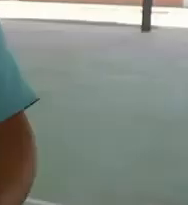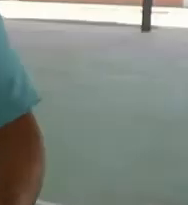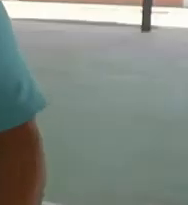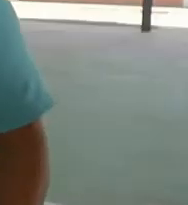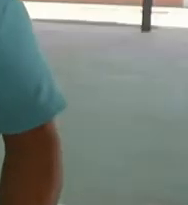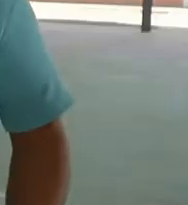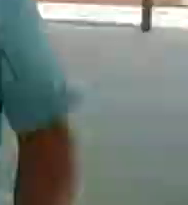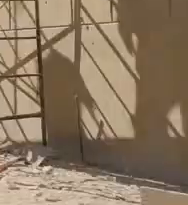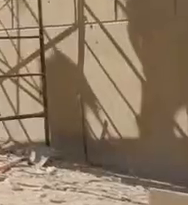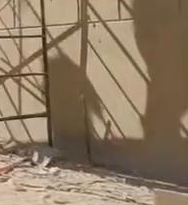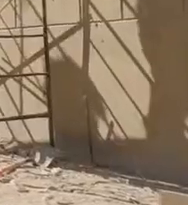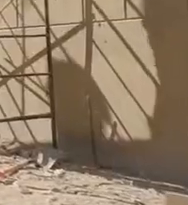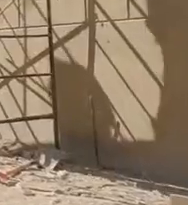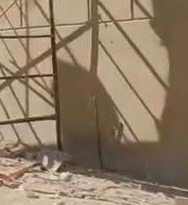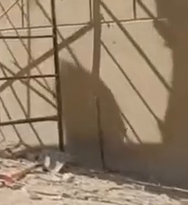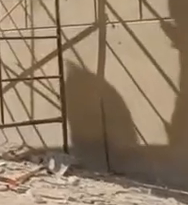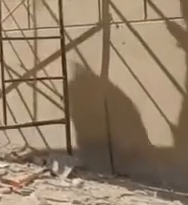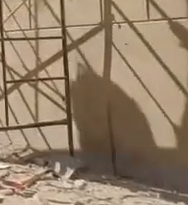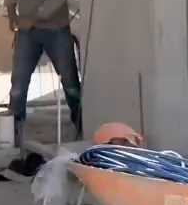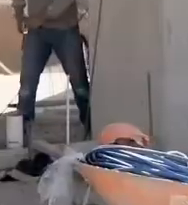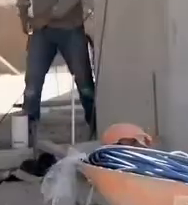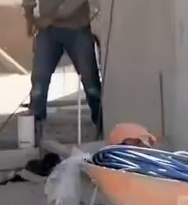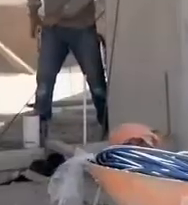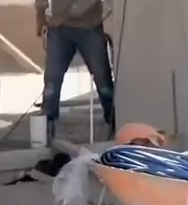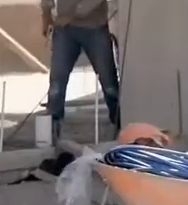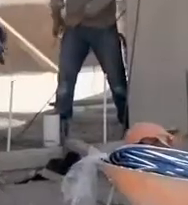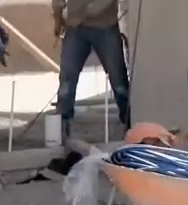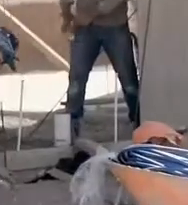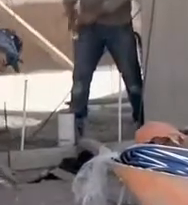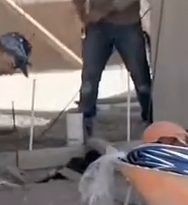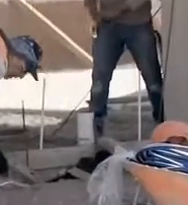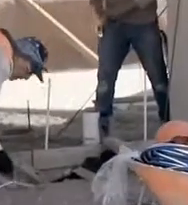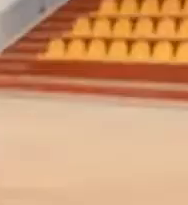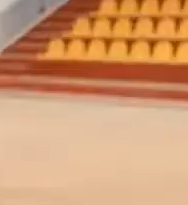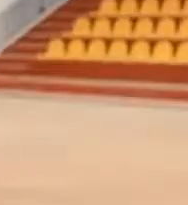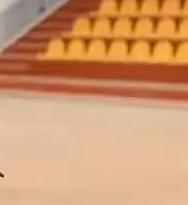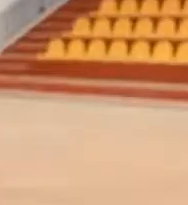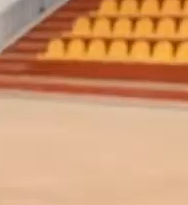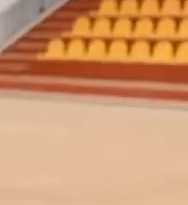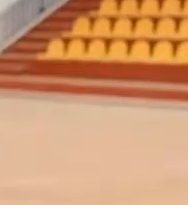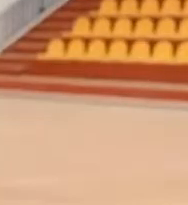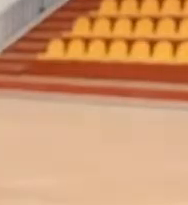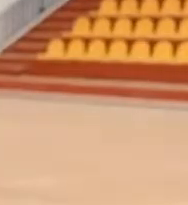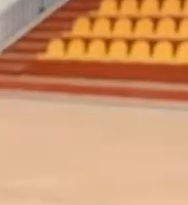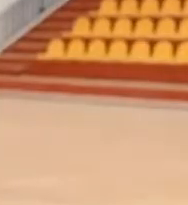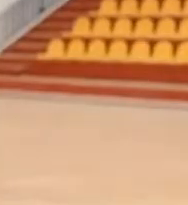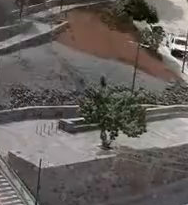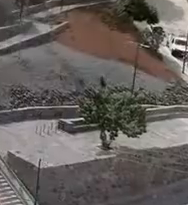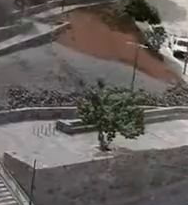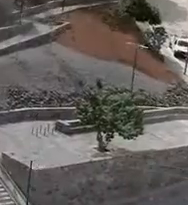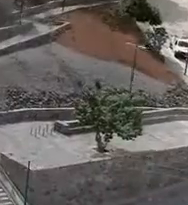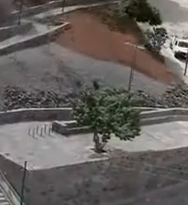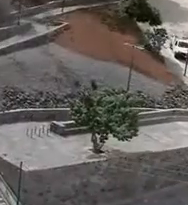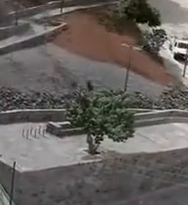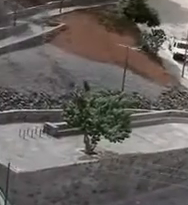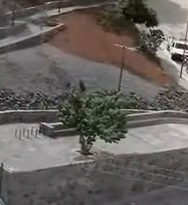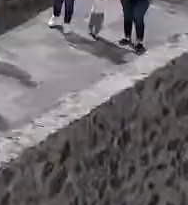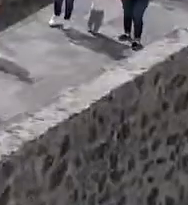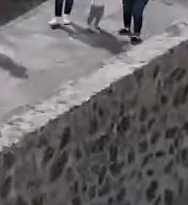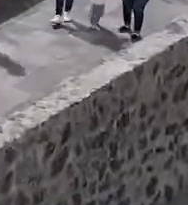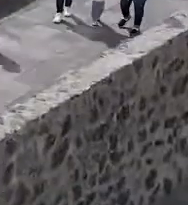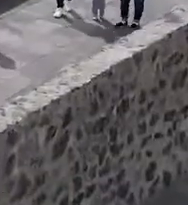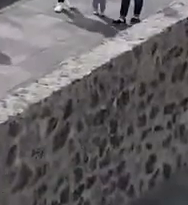les va a tocar a ellos. Es un esfuerzo, pues esto es un equipo y todos ponemos de nuestra parte. La comparación